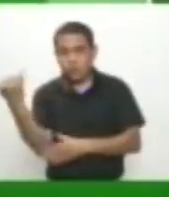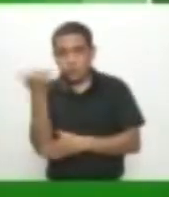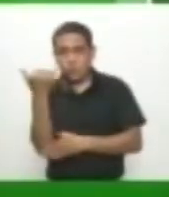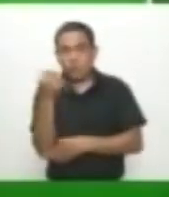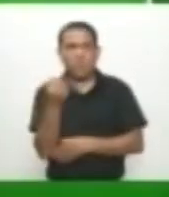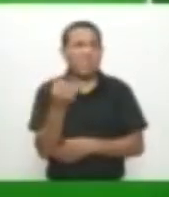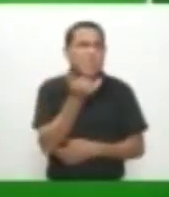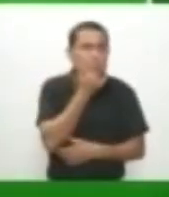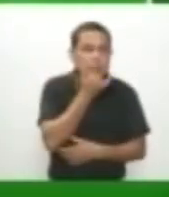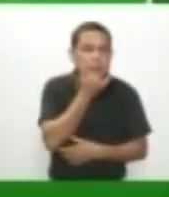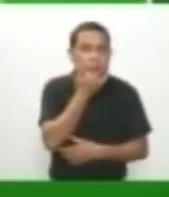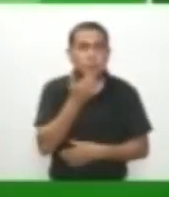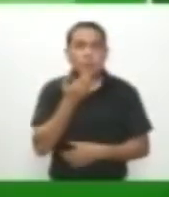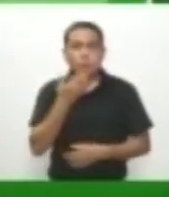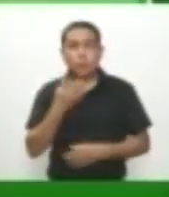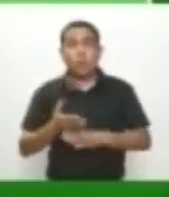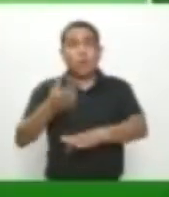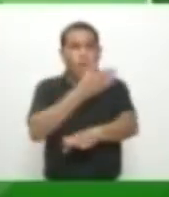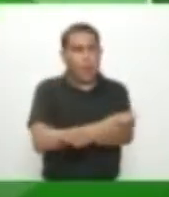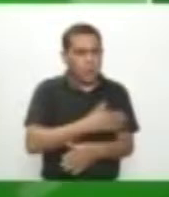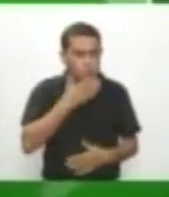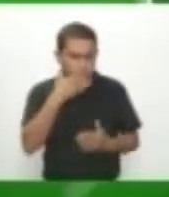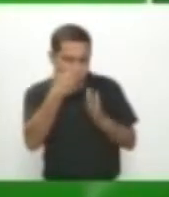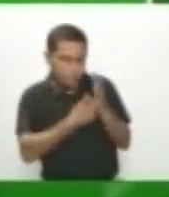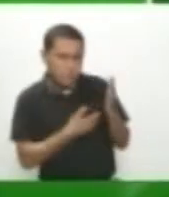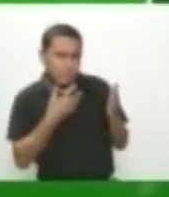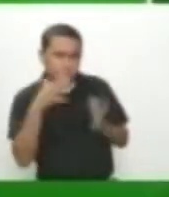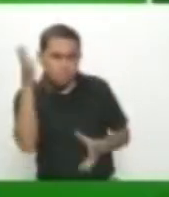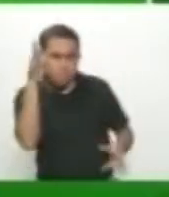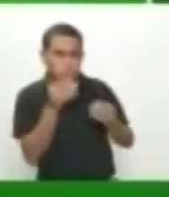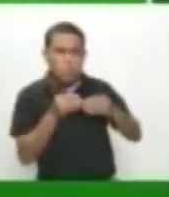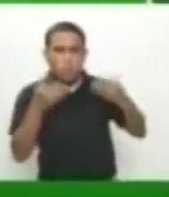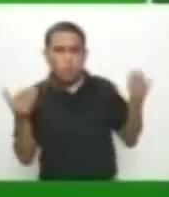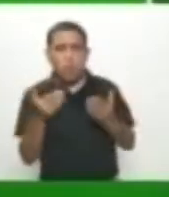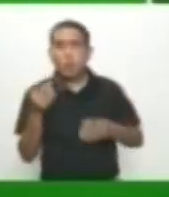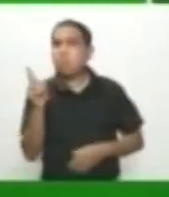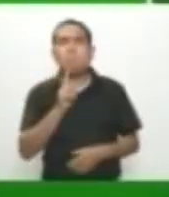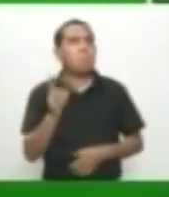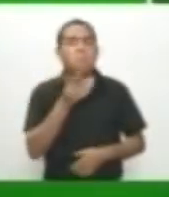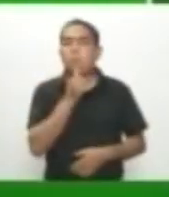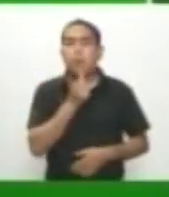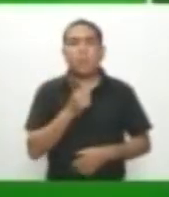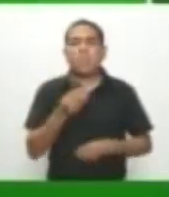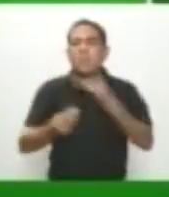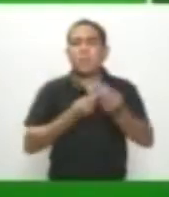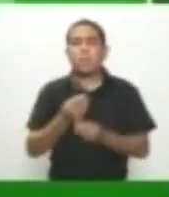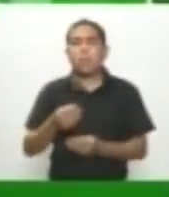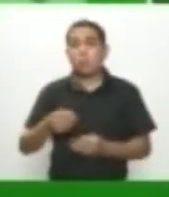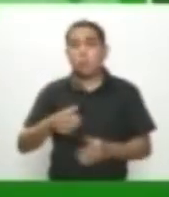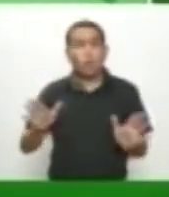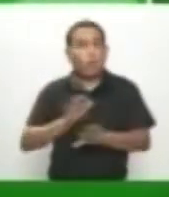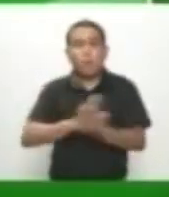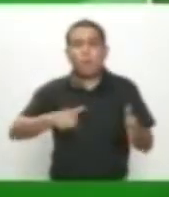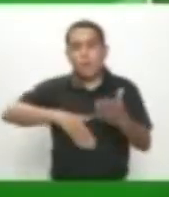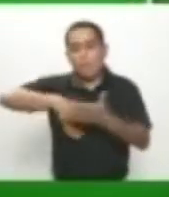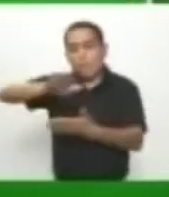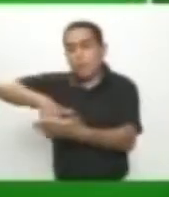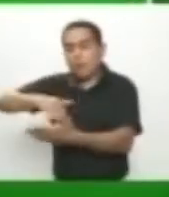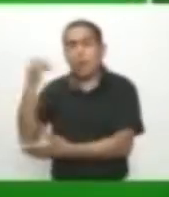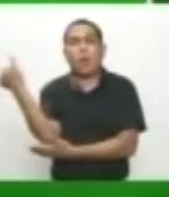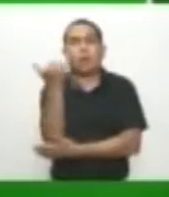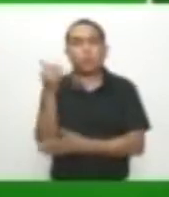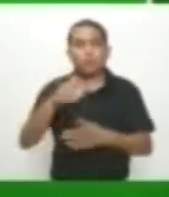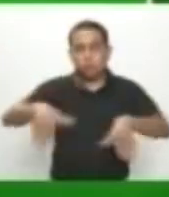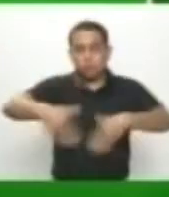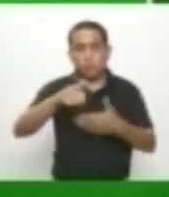hizo una planeación de lo que había que hacer. Simplemente pintaron las zonas azules sin tener en cuenta la reglamentación.